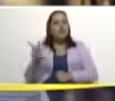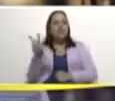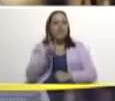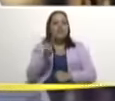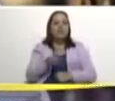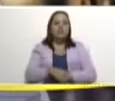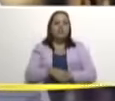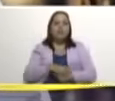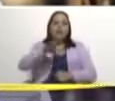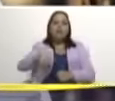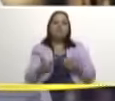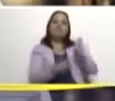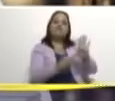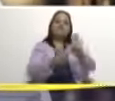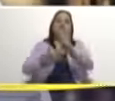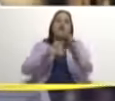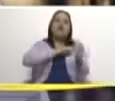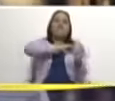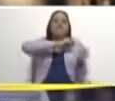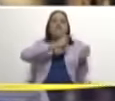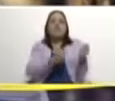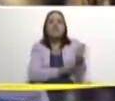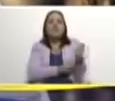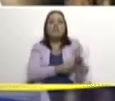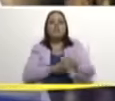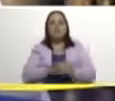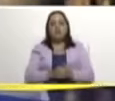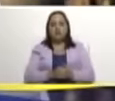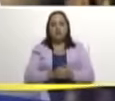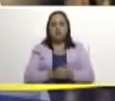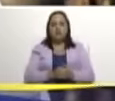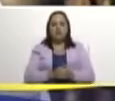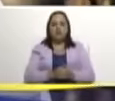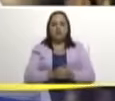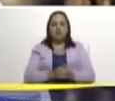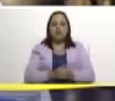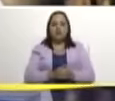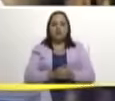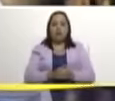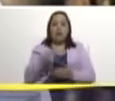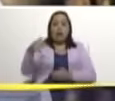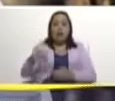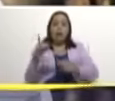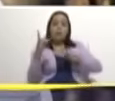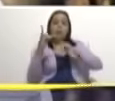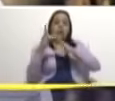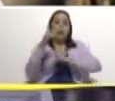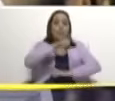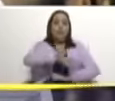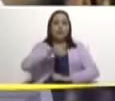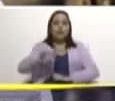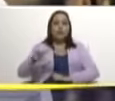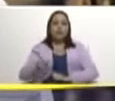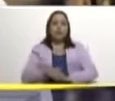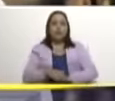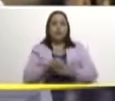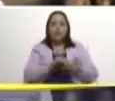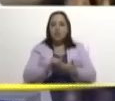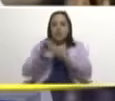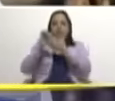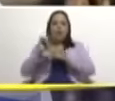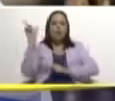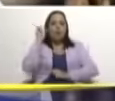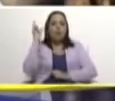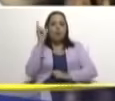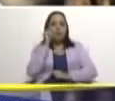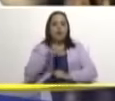para visibilizar su fuerza espiritual, y desde el Panteón de los Héroes y las heroínas